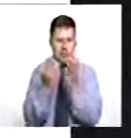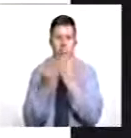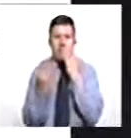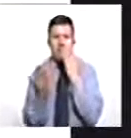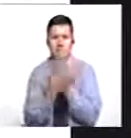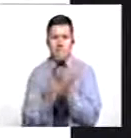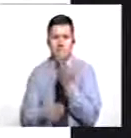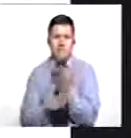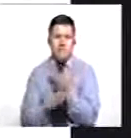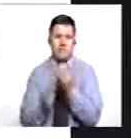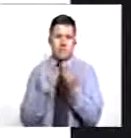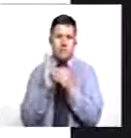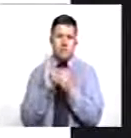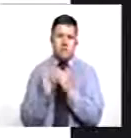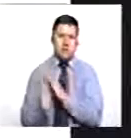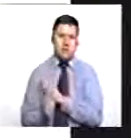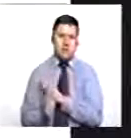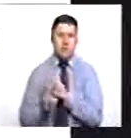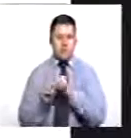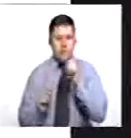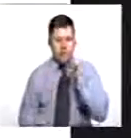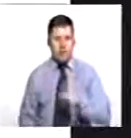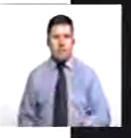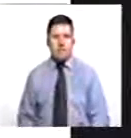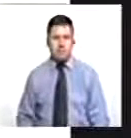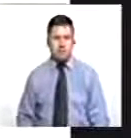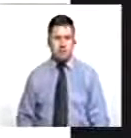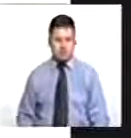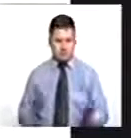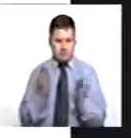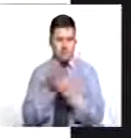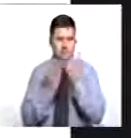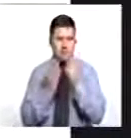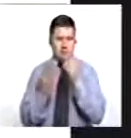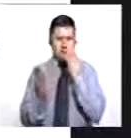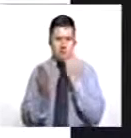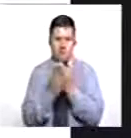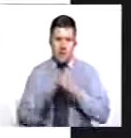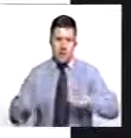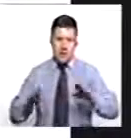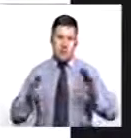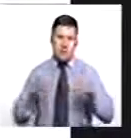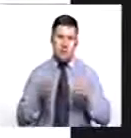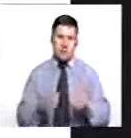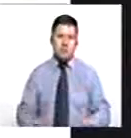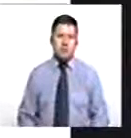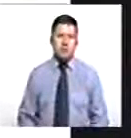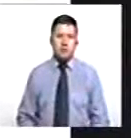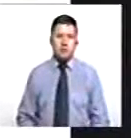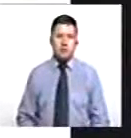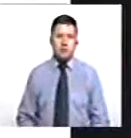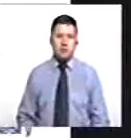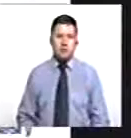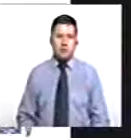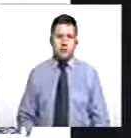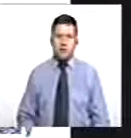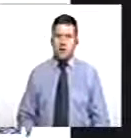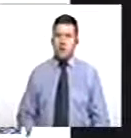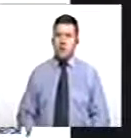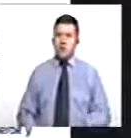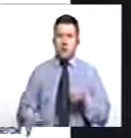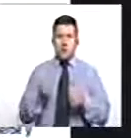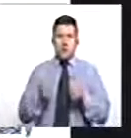facturar a la respectiva alcaldía. Debería ser un subsidio del ente territorial. ¿Cuáles podrían ser